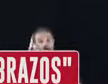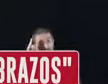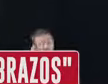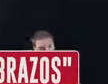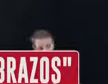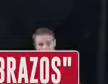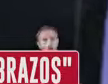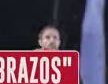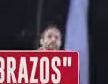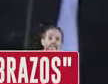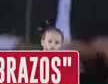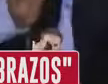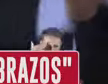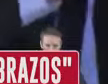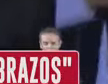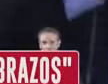cultura